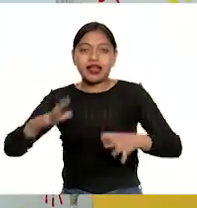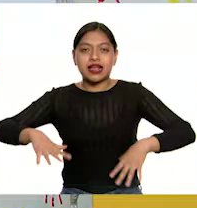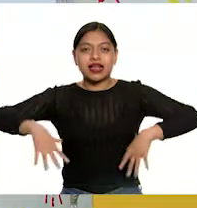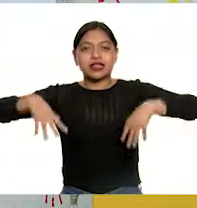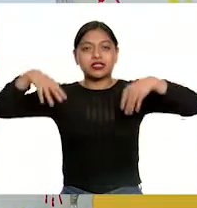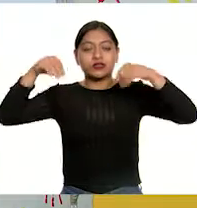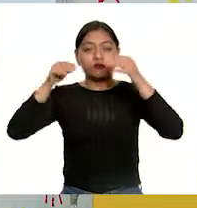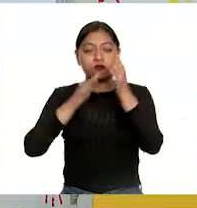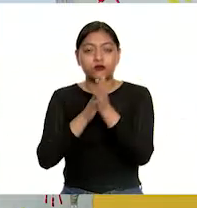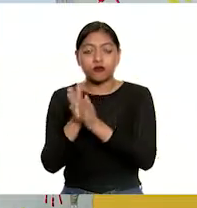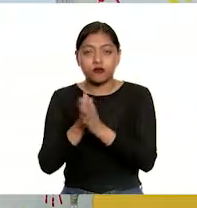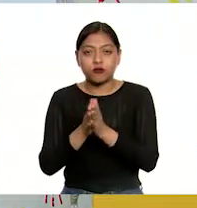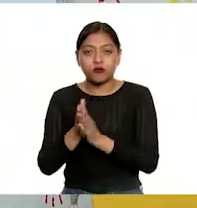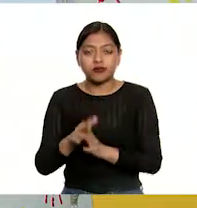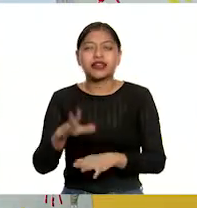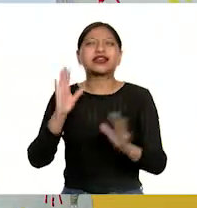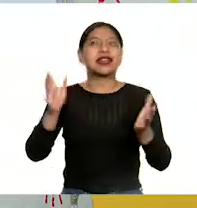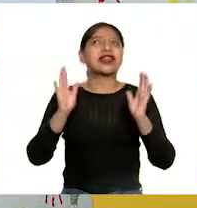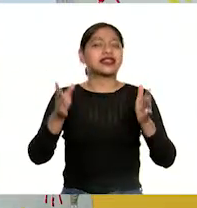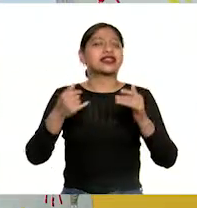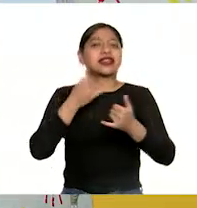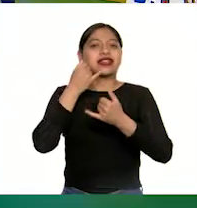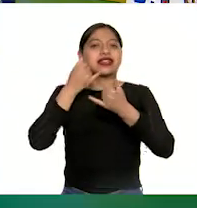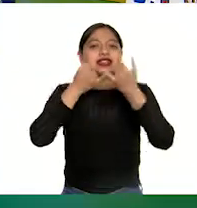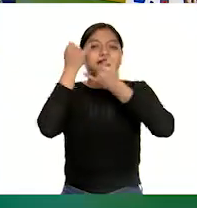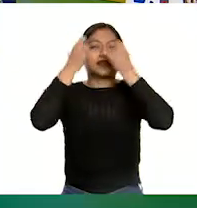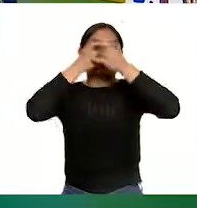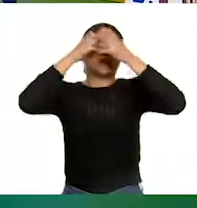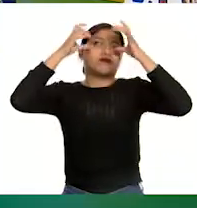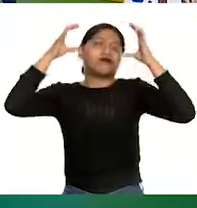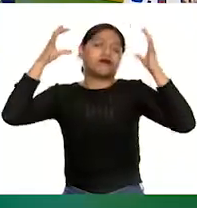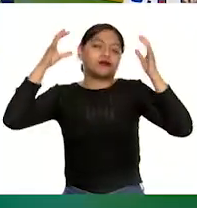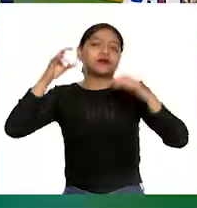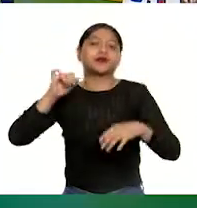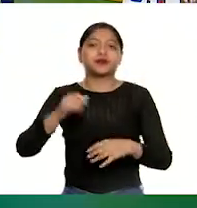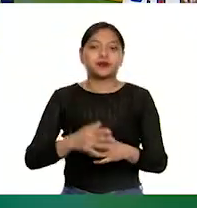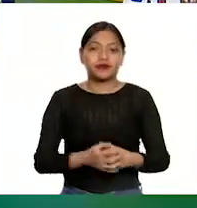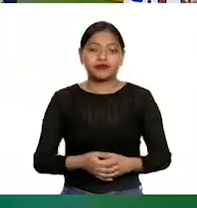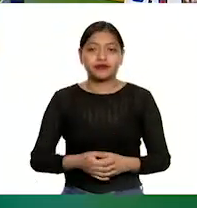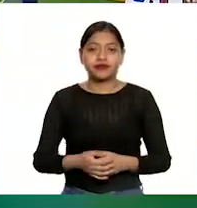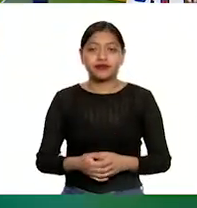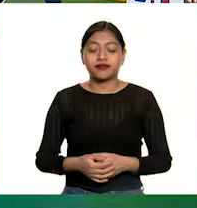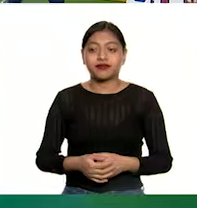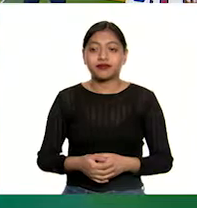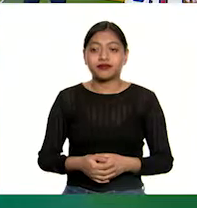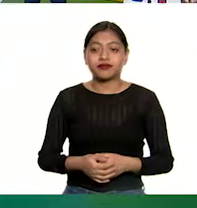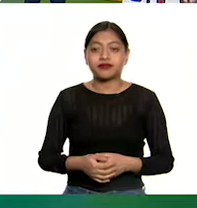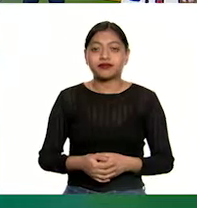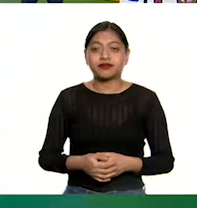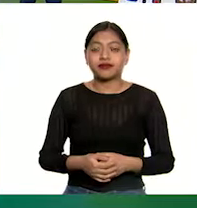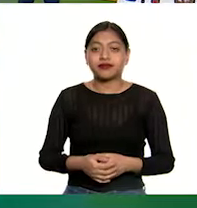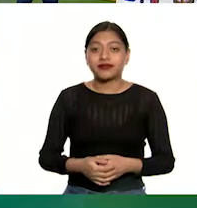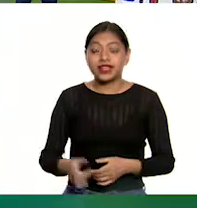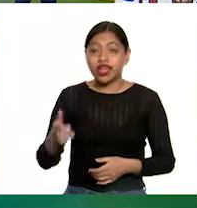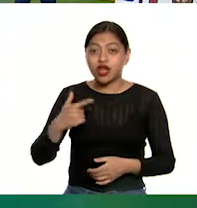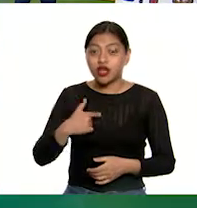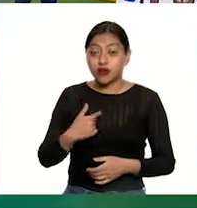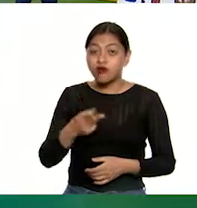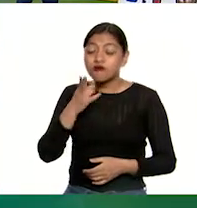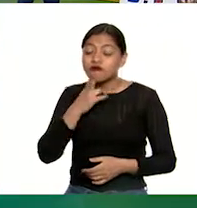¿verdad? y no podía tenerlo. Ya me la estoy imaginando, ¿verdad? Exacto. Haciendo sus Estaba, pero no podía porque se había roto su varita